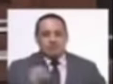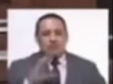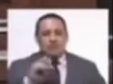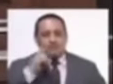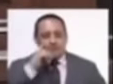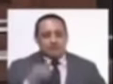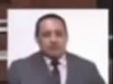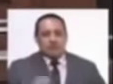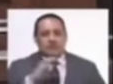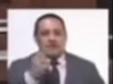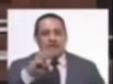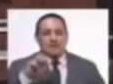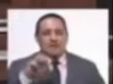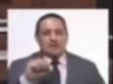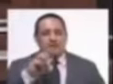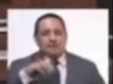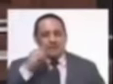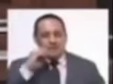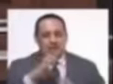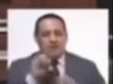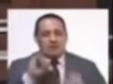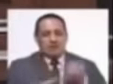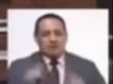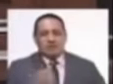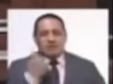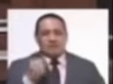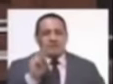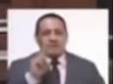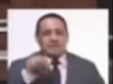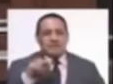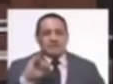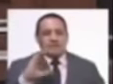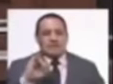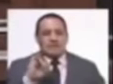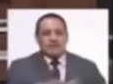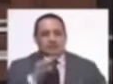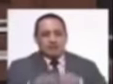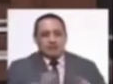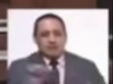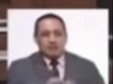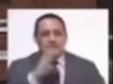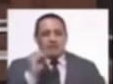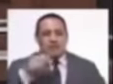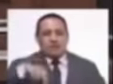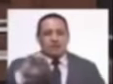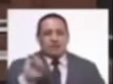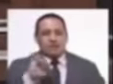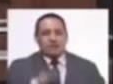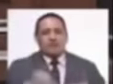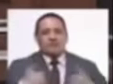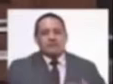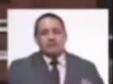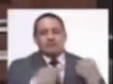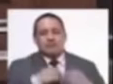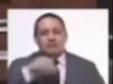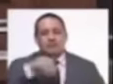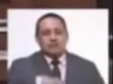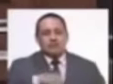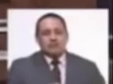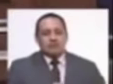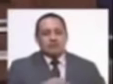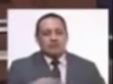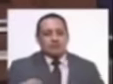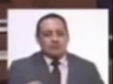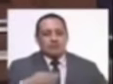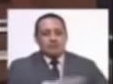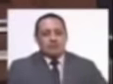señora Carmen Milagro Velarde Kecklin, jefa nacional del RENIEC, quien ha hecho notar que la OMPE tiene a su cargo la elección de los miembros de mesa en coordinación